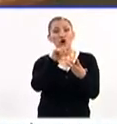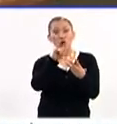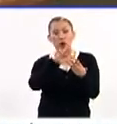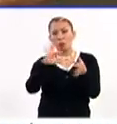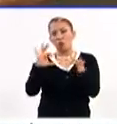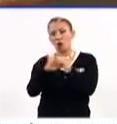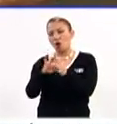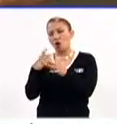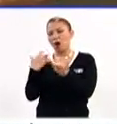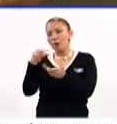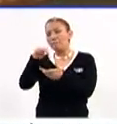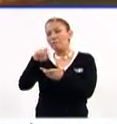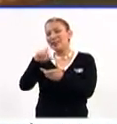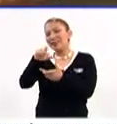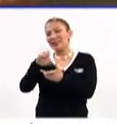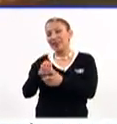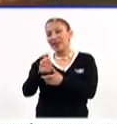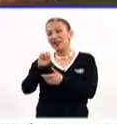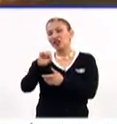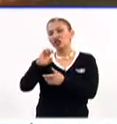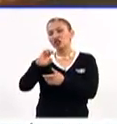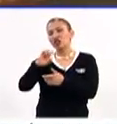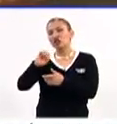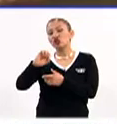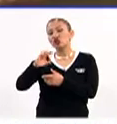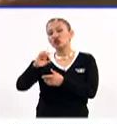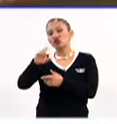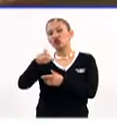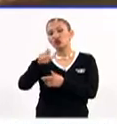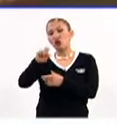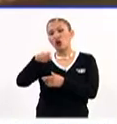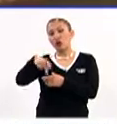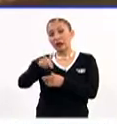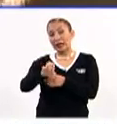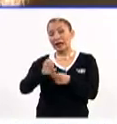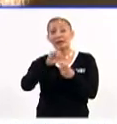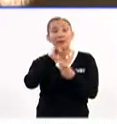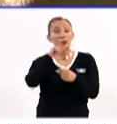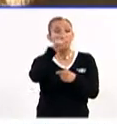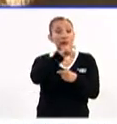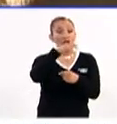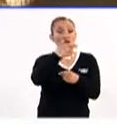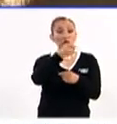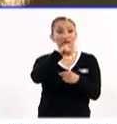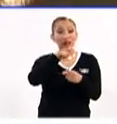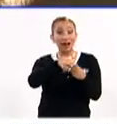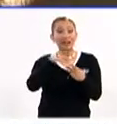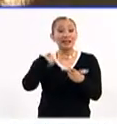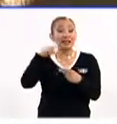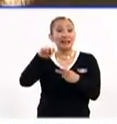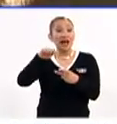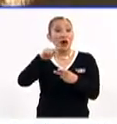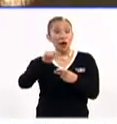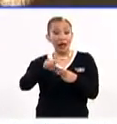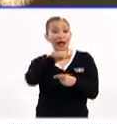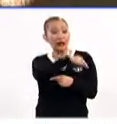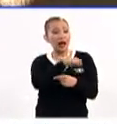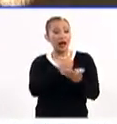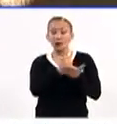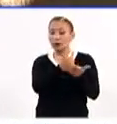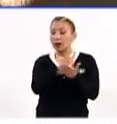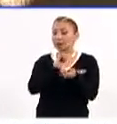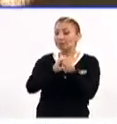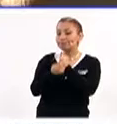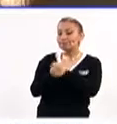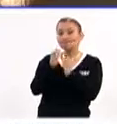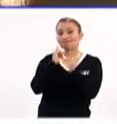de las lenguas mijezoques, que hablara náhuatl, eso es seguro, y además hablaba maya chontal. Ella podía traducir para